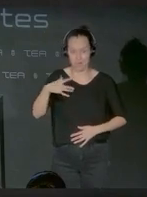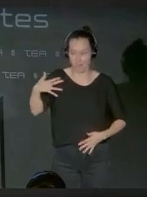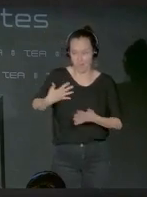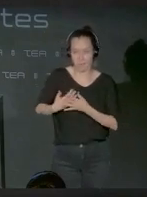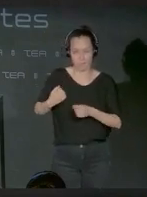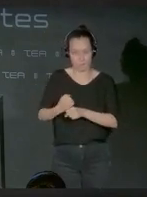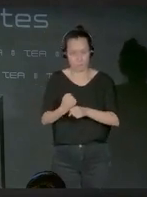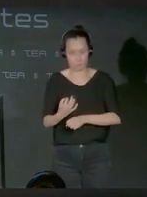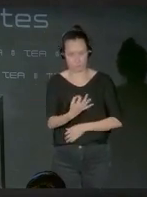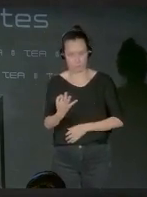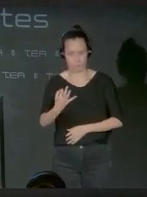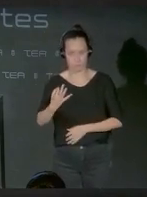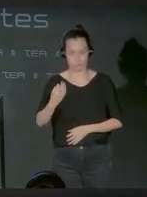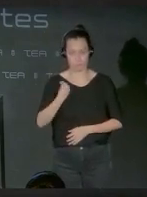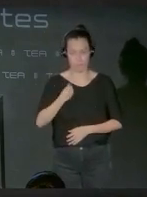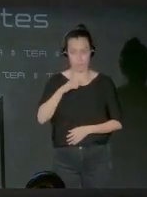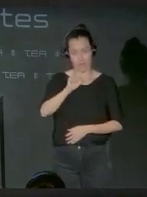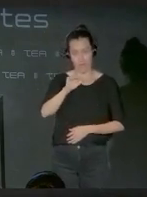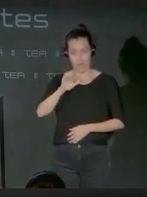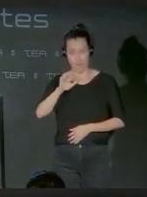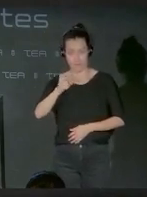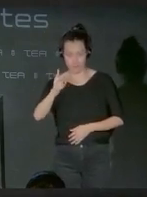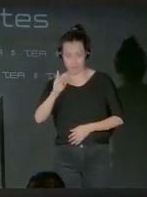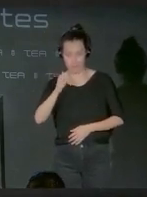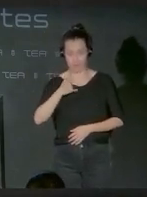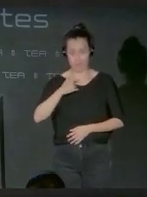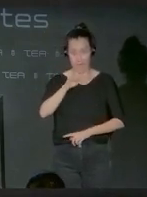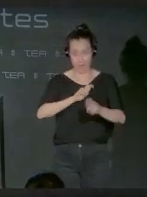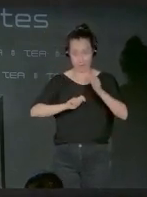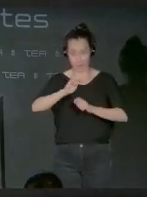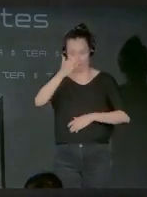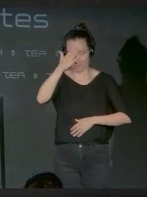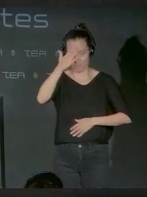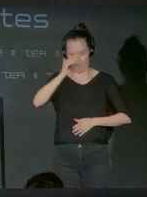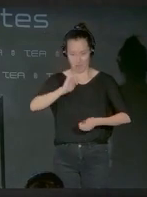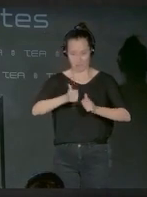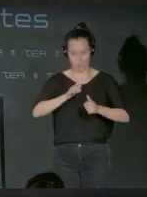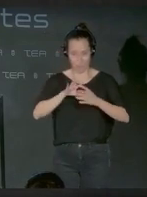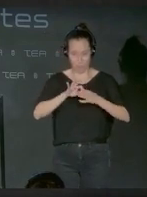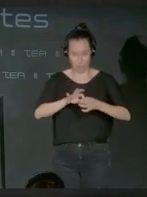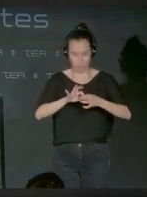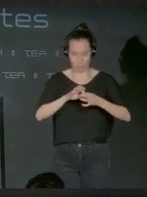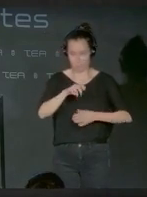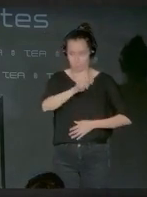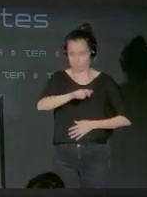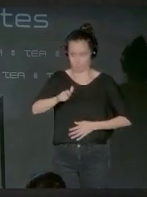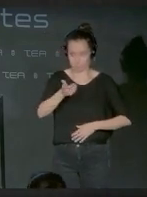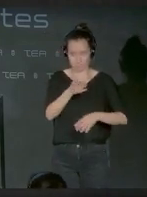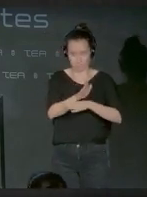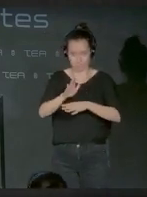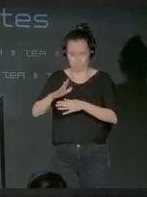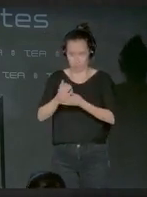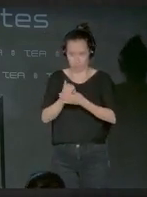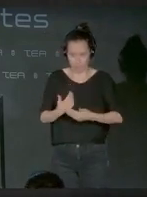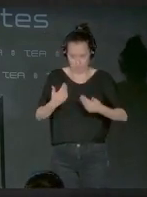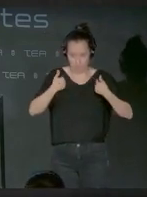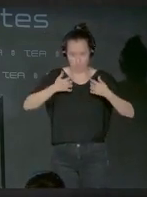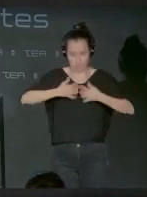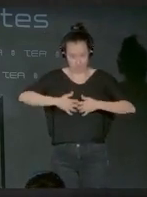aebi la principal organización del videojuego en nuestro país asociación que representa a todos los agentes de nuestra industria